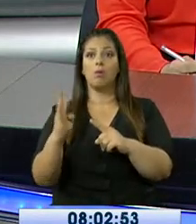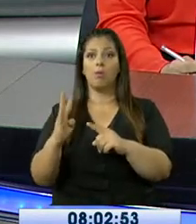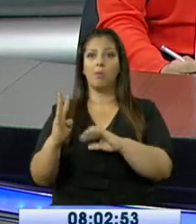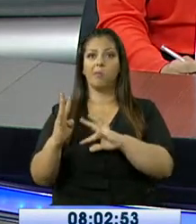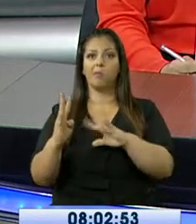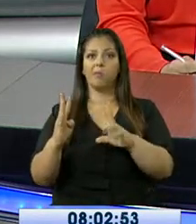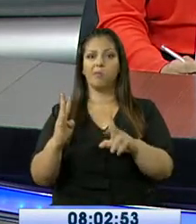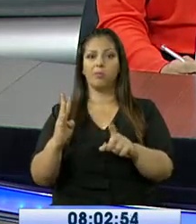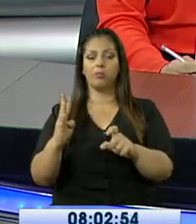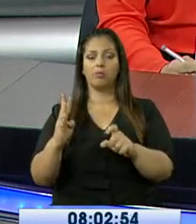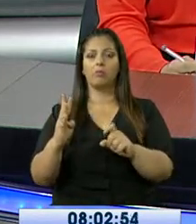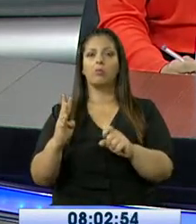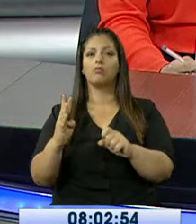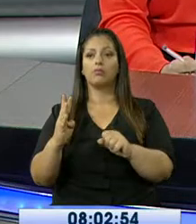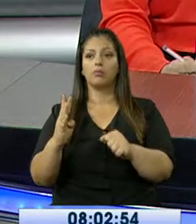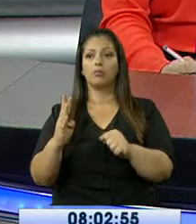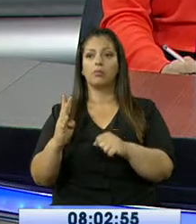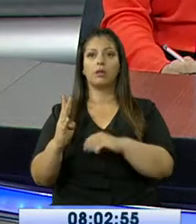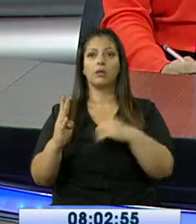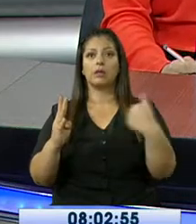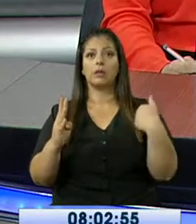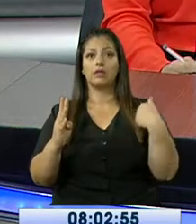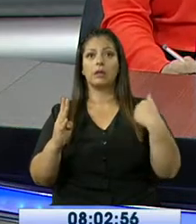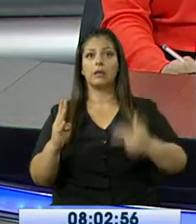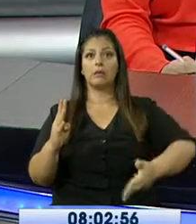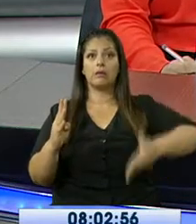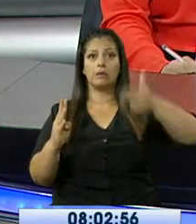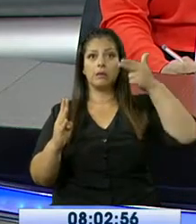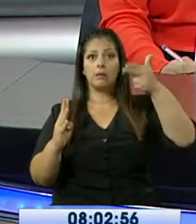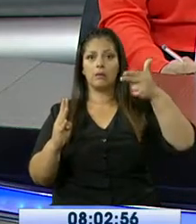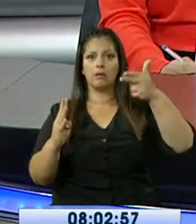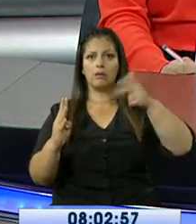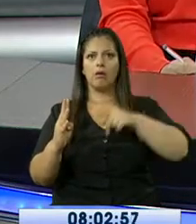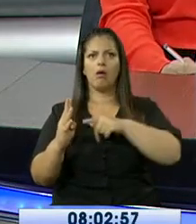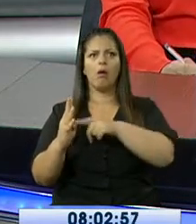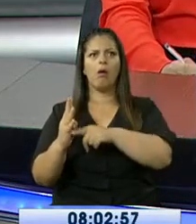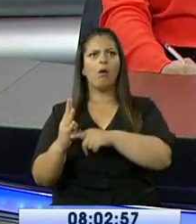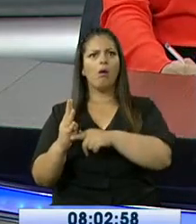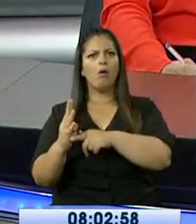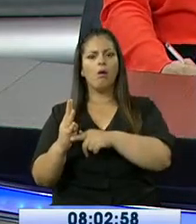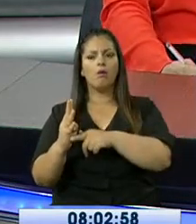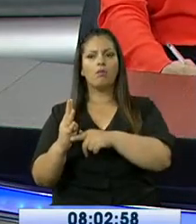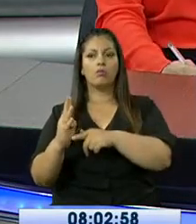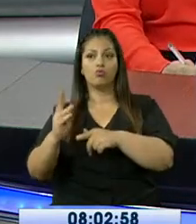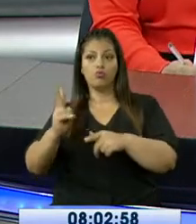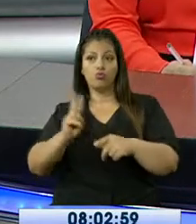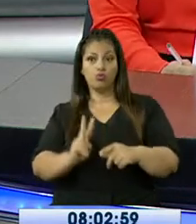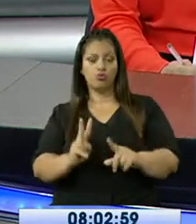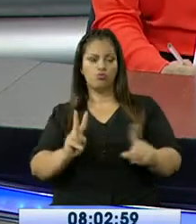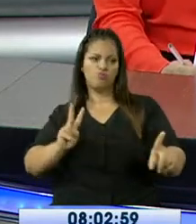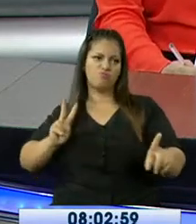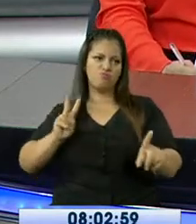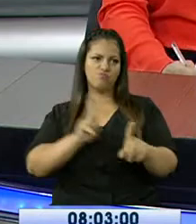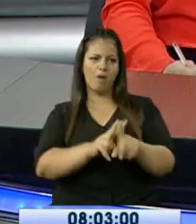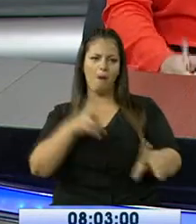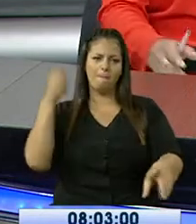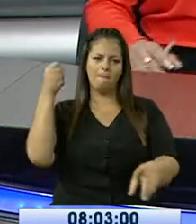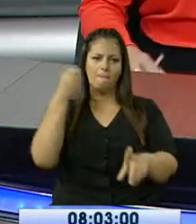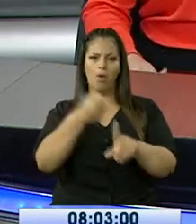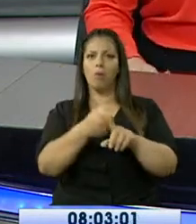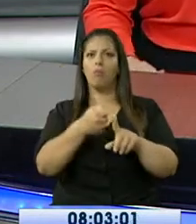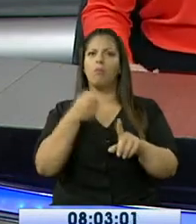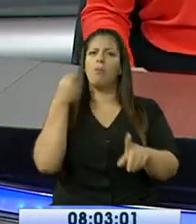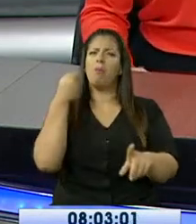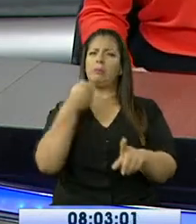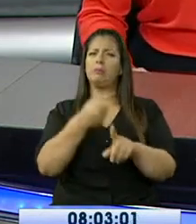delincuentes armados que habrían pretendido robar en su negocio. La novedad se reportó la noche de este lunes en